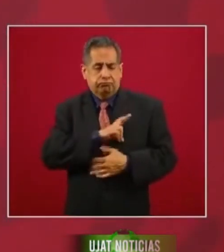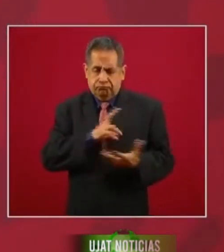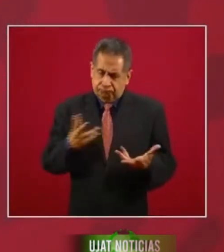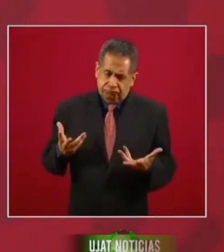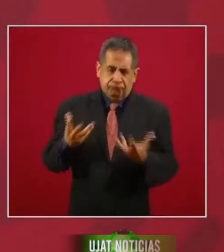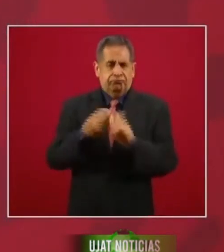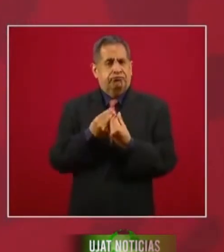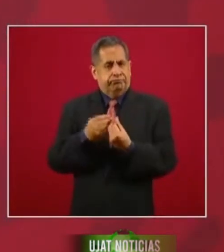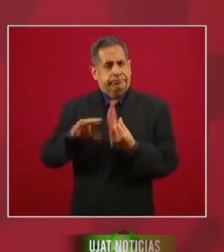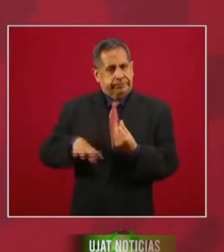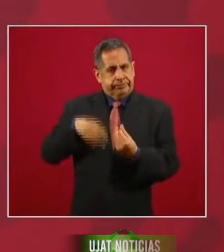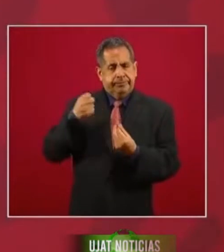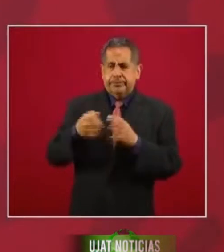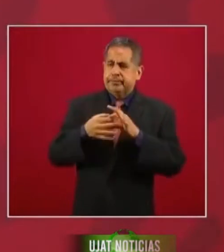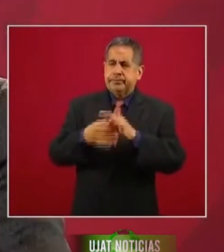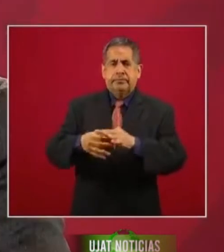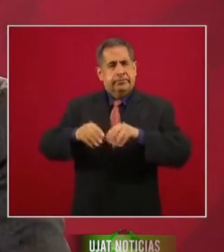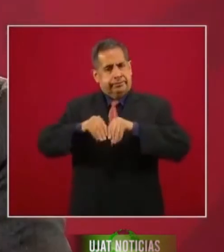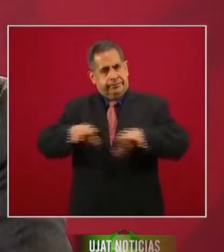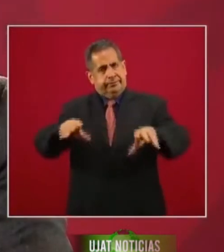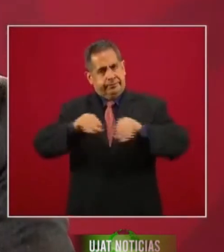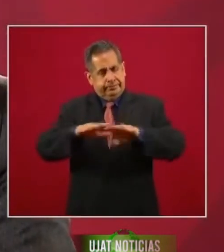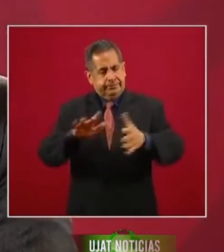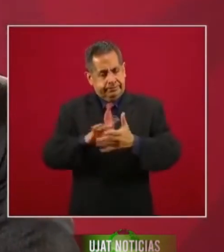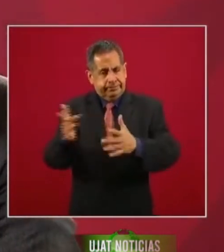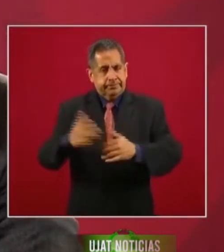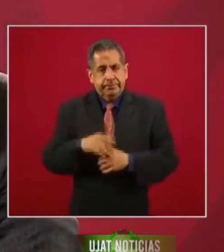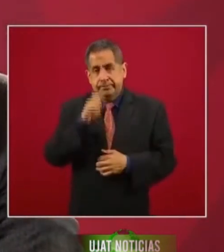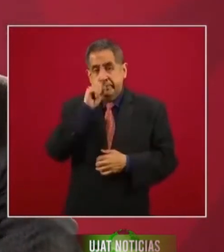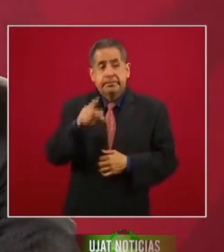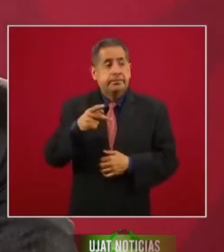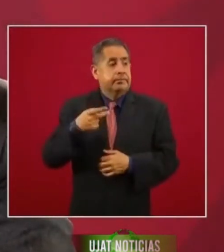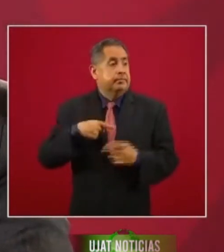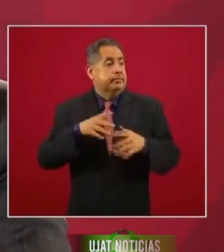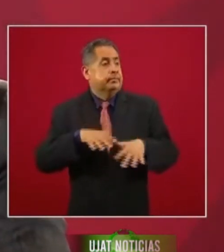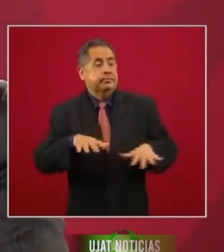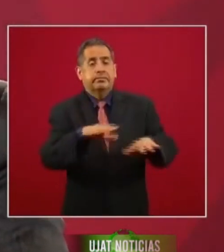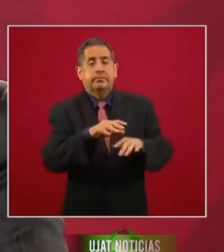privado y desde luego del sector social.